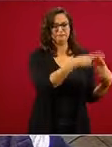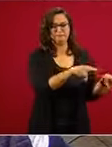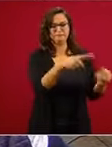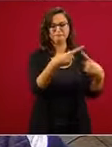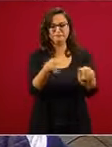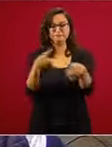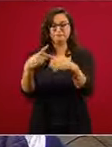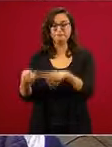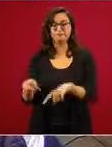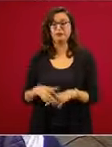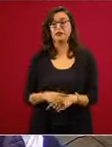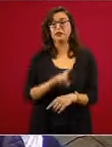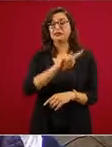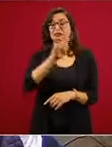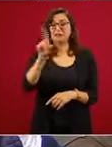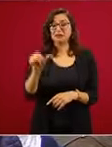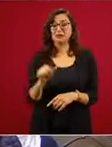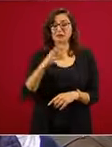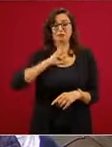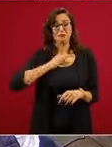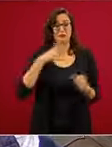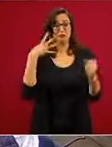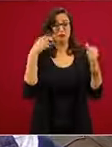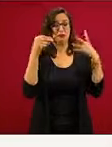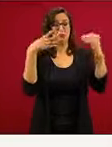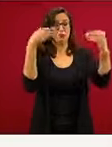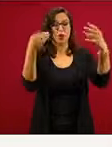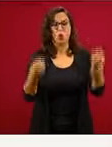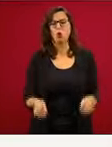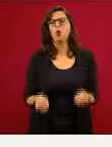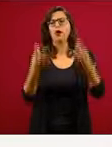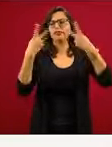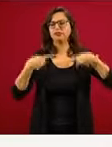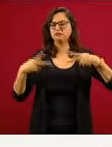En los momentos más difíciles se perdieron 1,000,000 de empleos